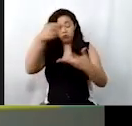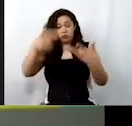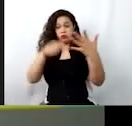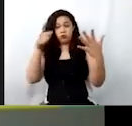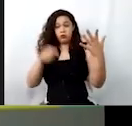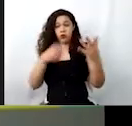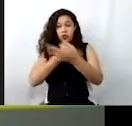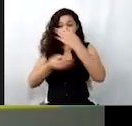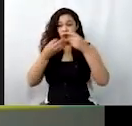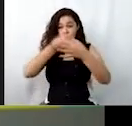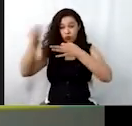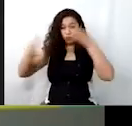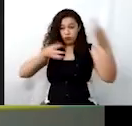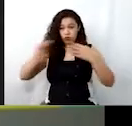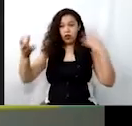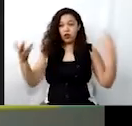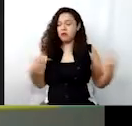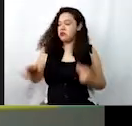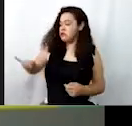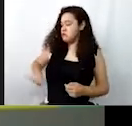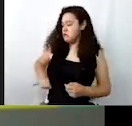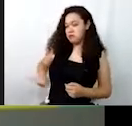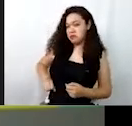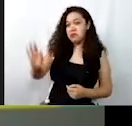masiva, otras personas podrán interesarse, y así